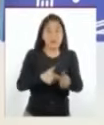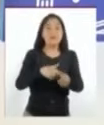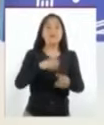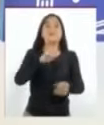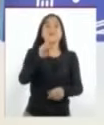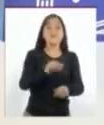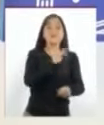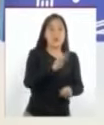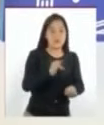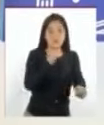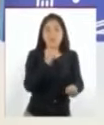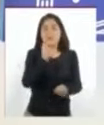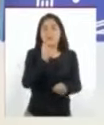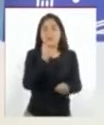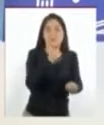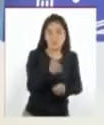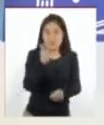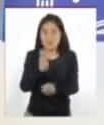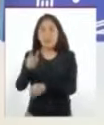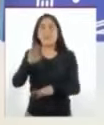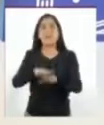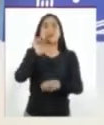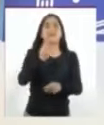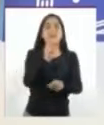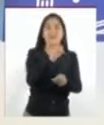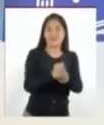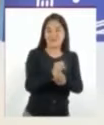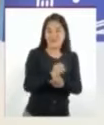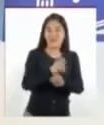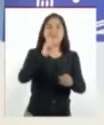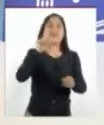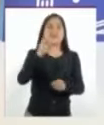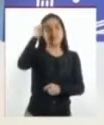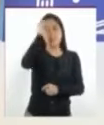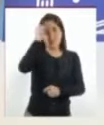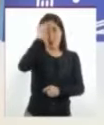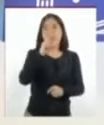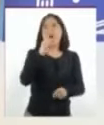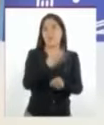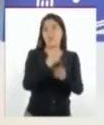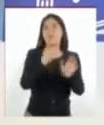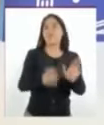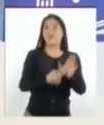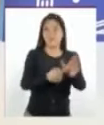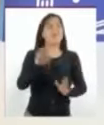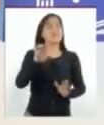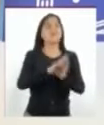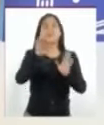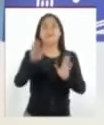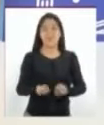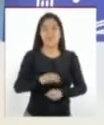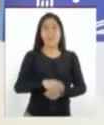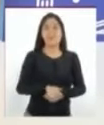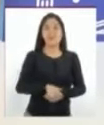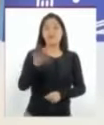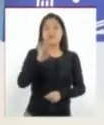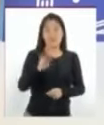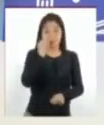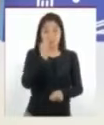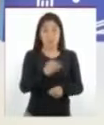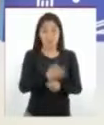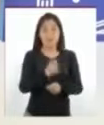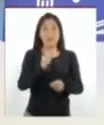más antiguos o que contradigan las teorías propuestas hasta el momento. Por ejemplo, puede ser que ahora mismo